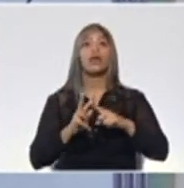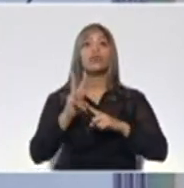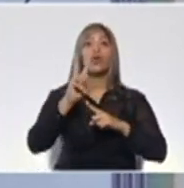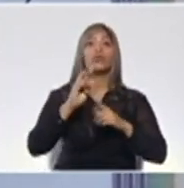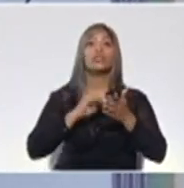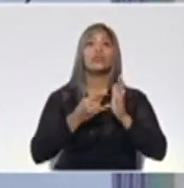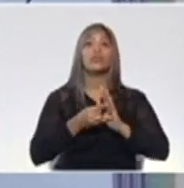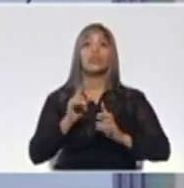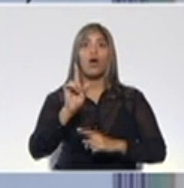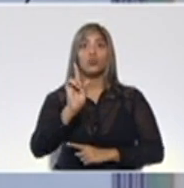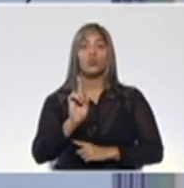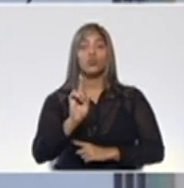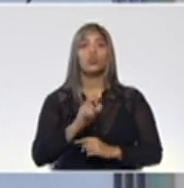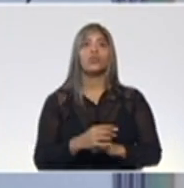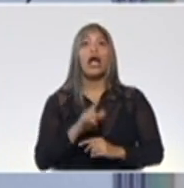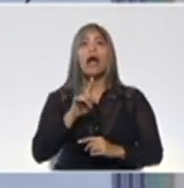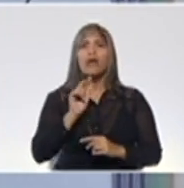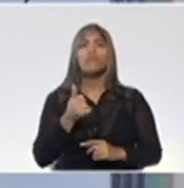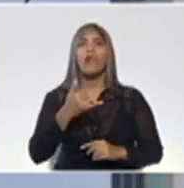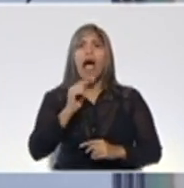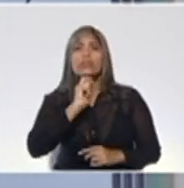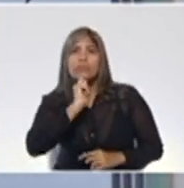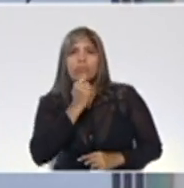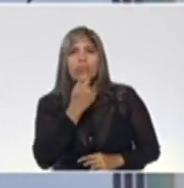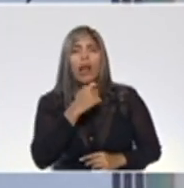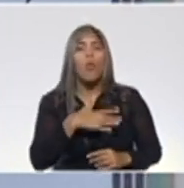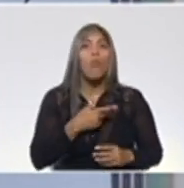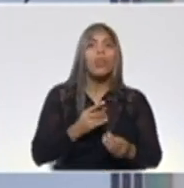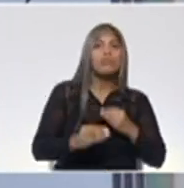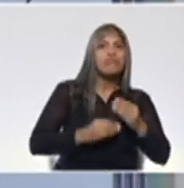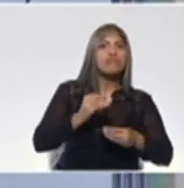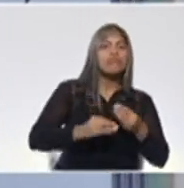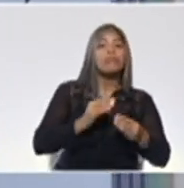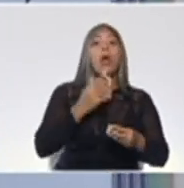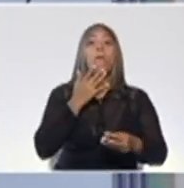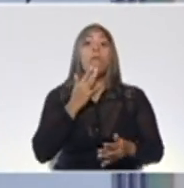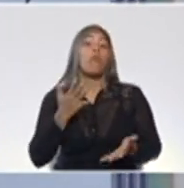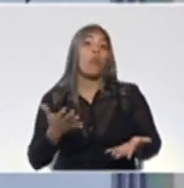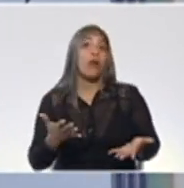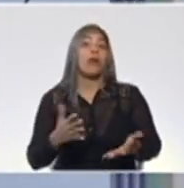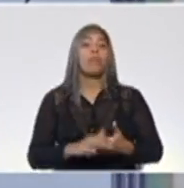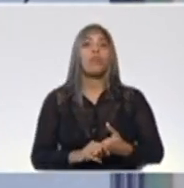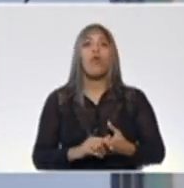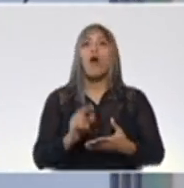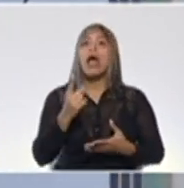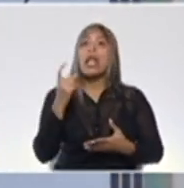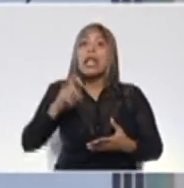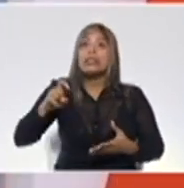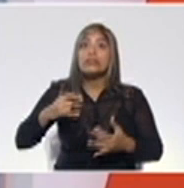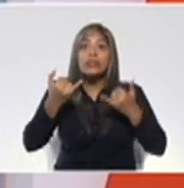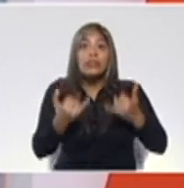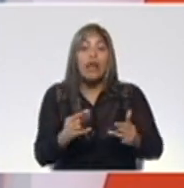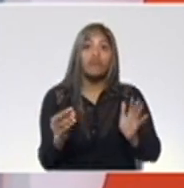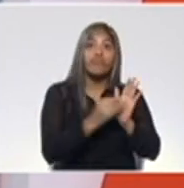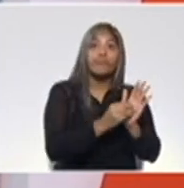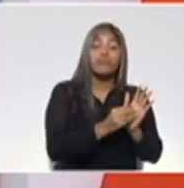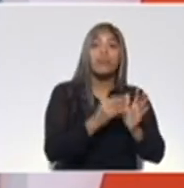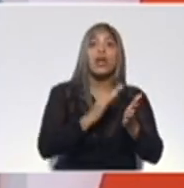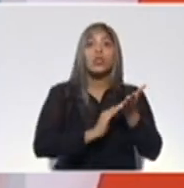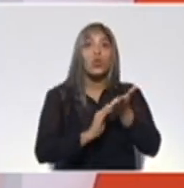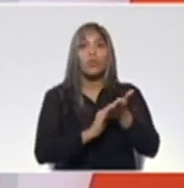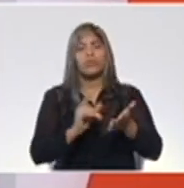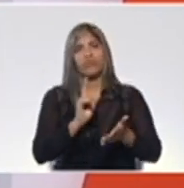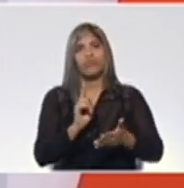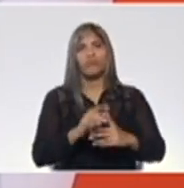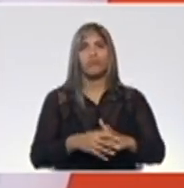1, hay un secretico que se aplica en donde en ciertos casos no hace falta aplicar la resolvente como en este